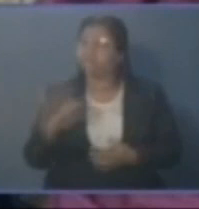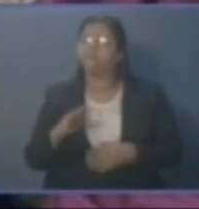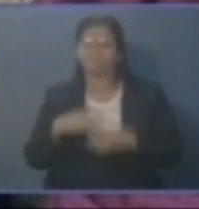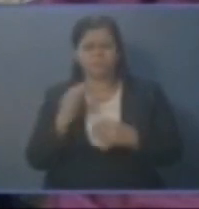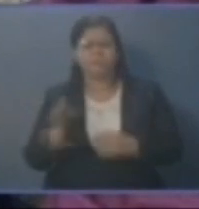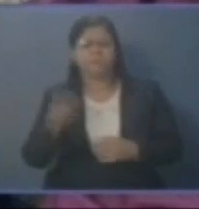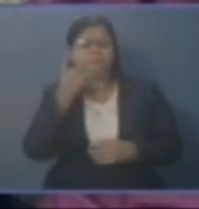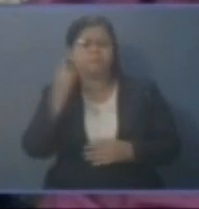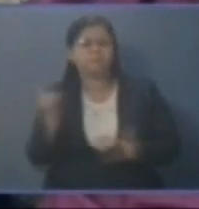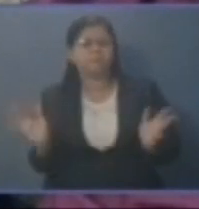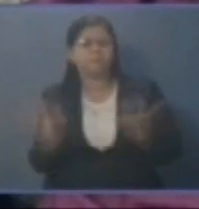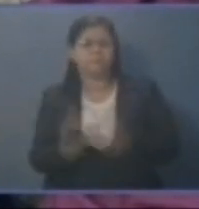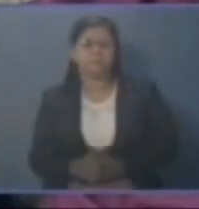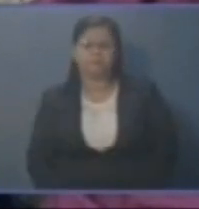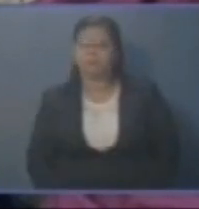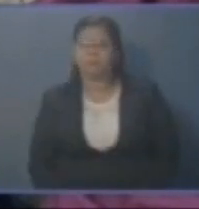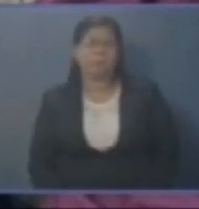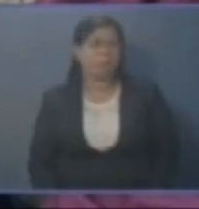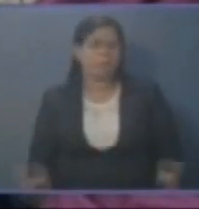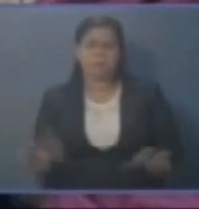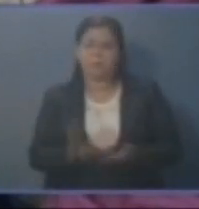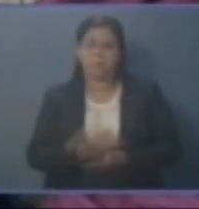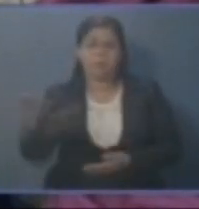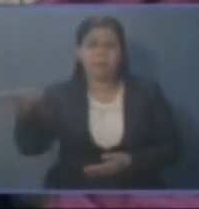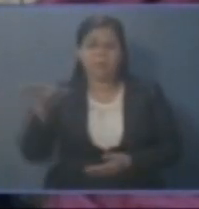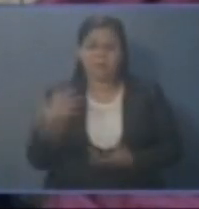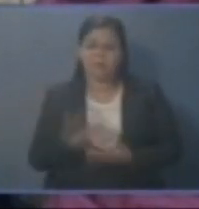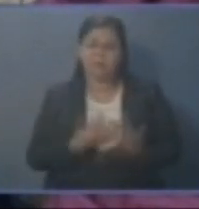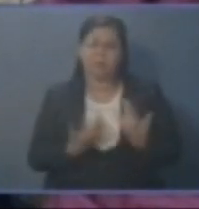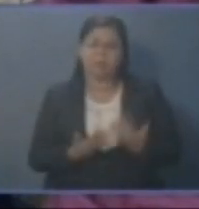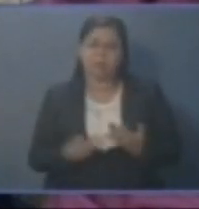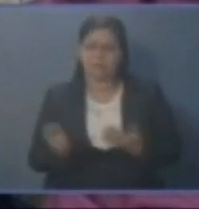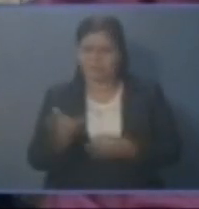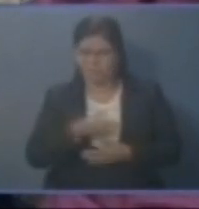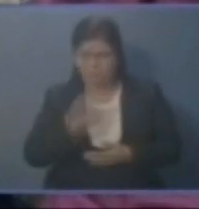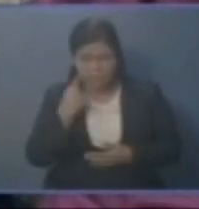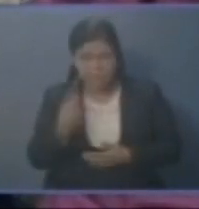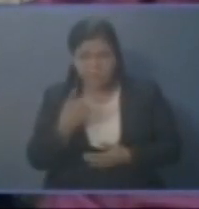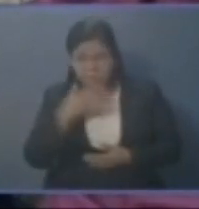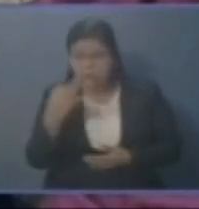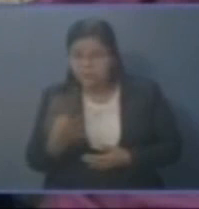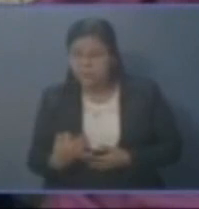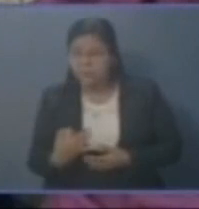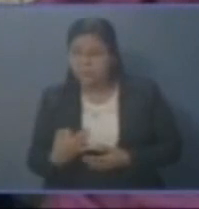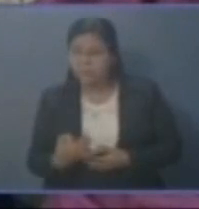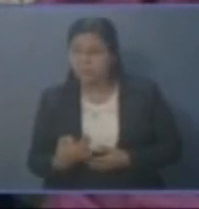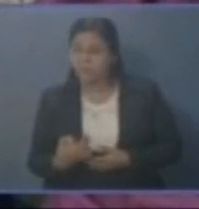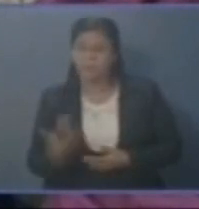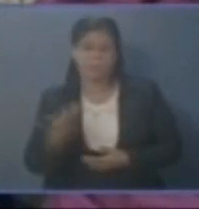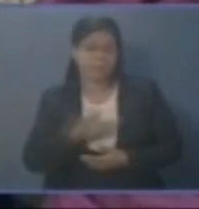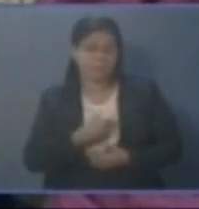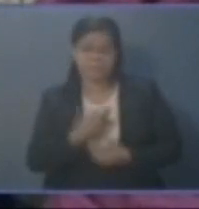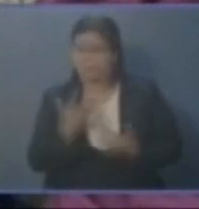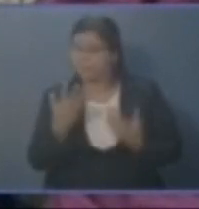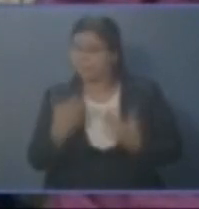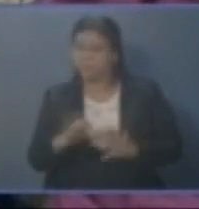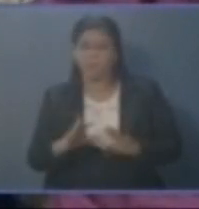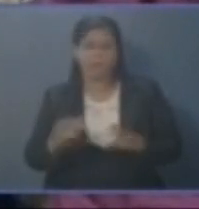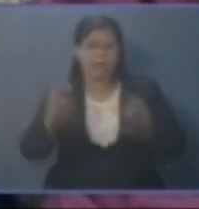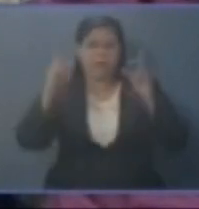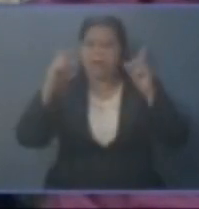para la reunión. Eso fue en marzo. Sí, nosotros cuando vimos que realmente no estamos para salir en